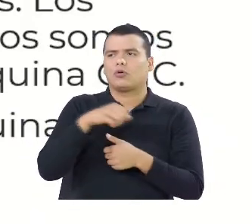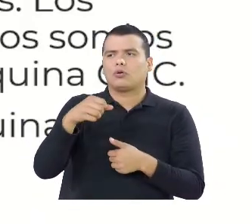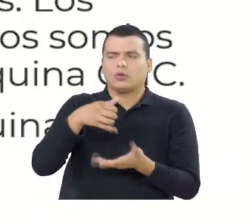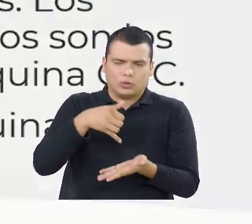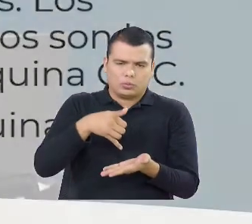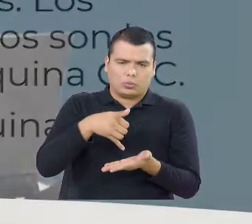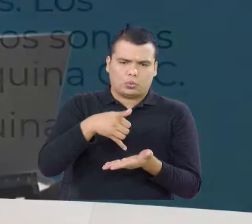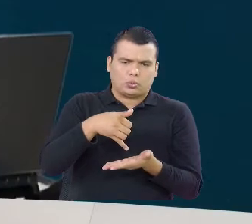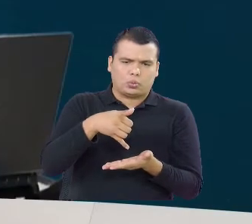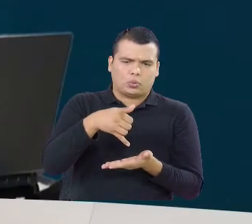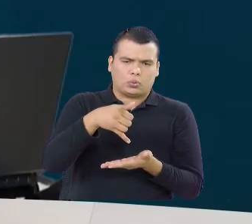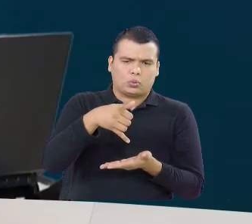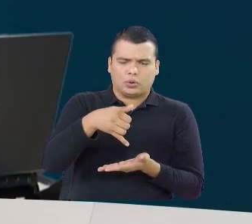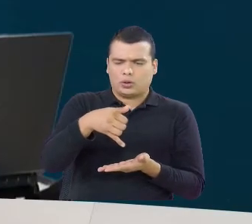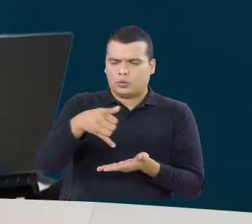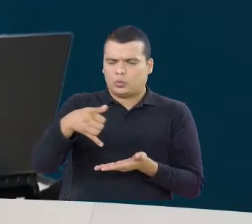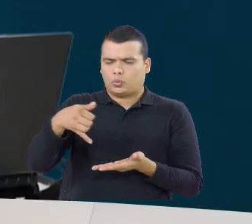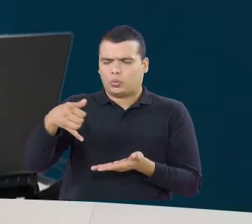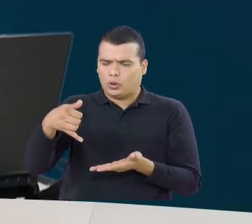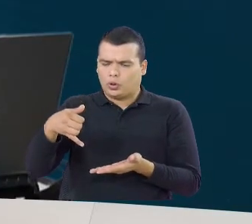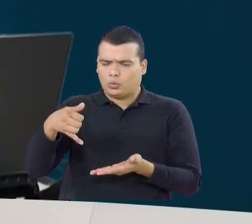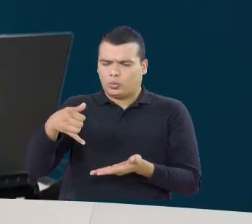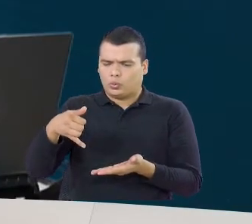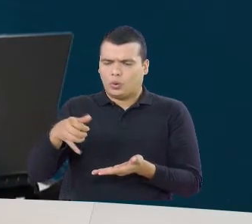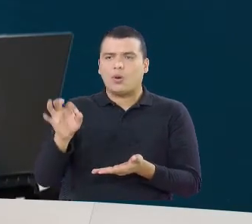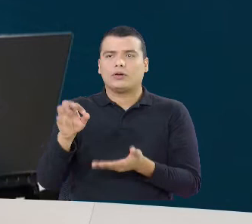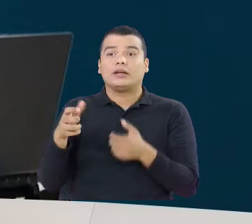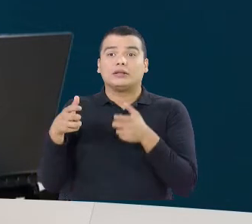fuente de voltaje que me va a alimentar mi tarjeta Arduino.